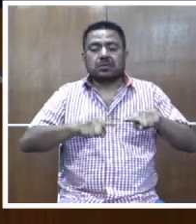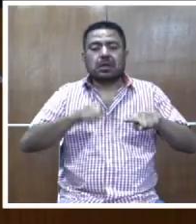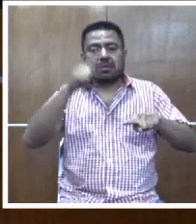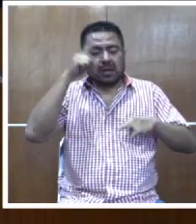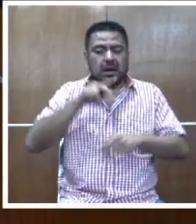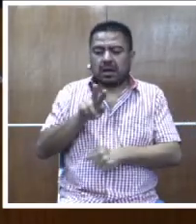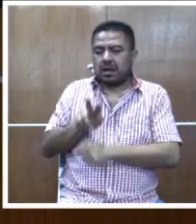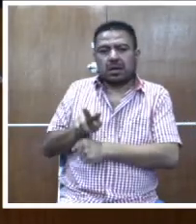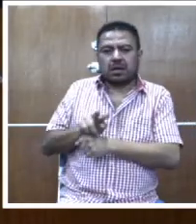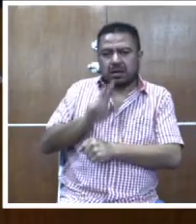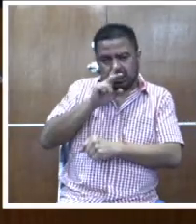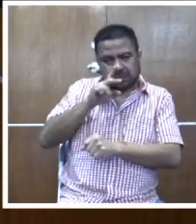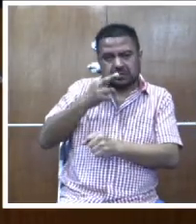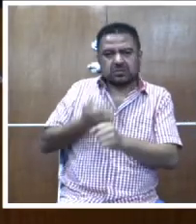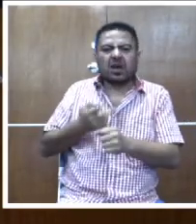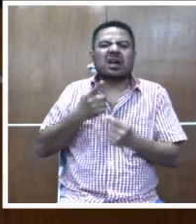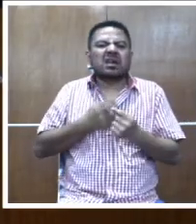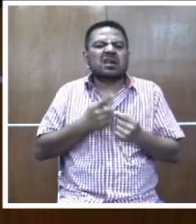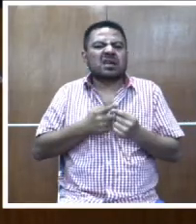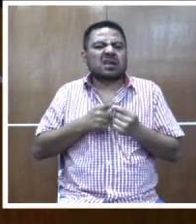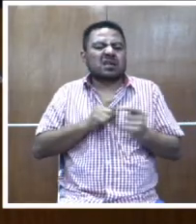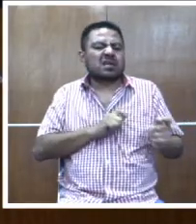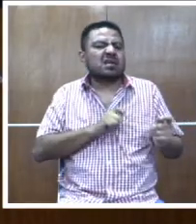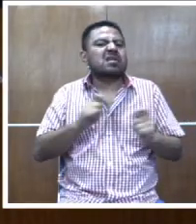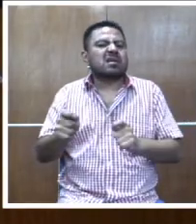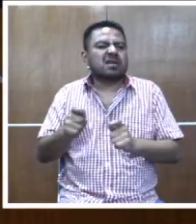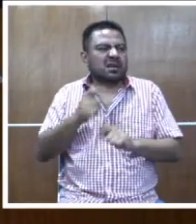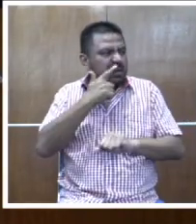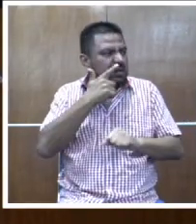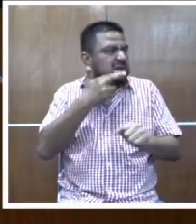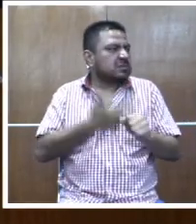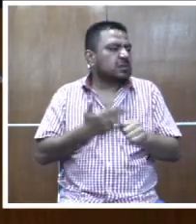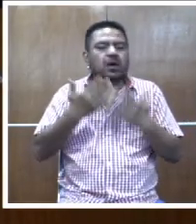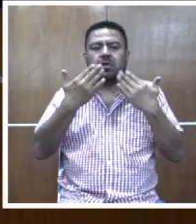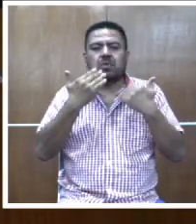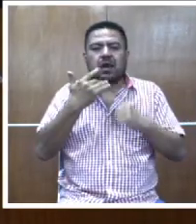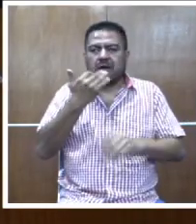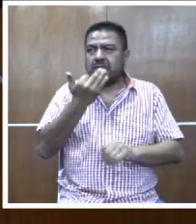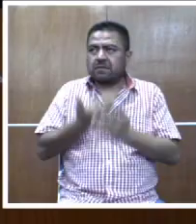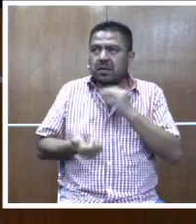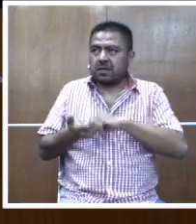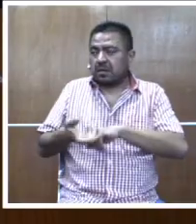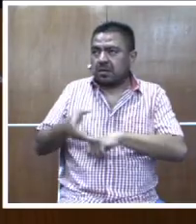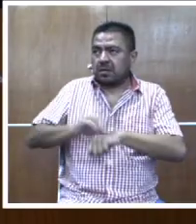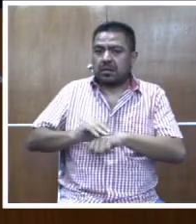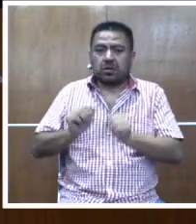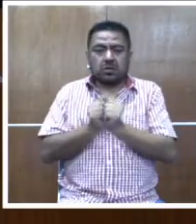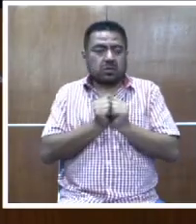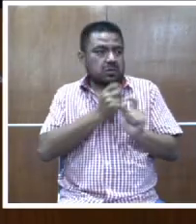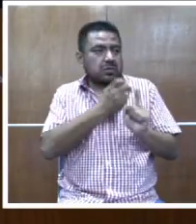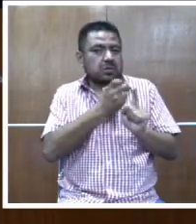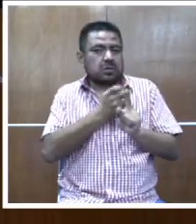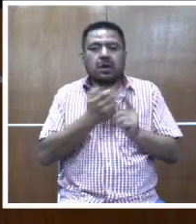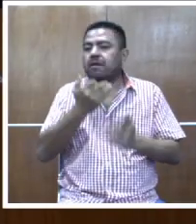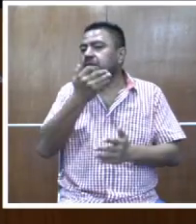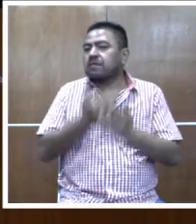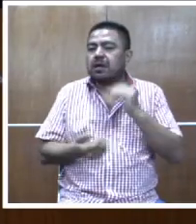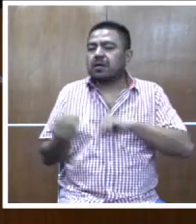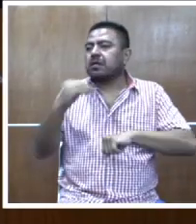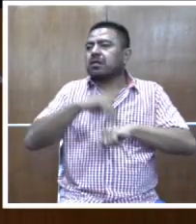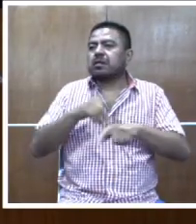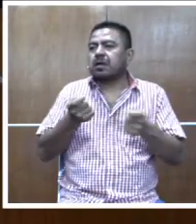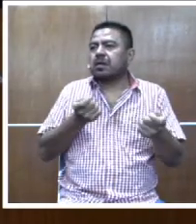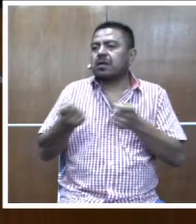guardia o custodia a quien la venía ejerciendo sin el consentimiento de éste y sin que mediara